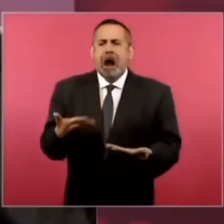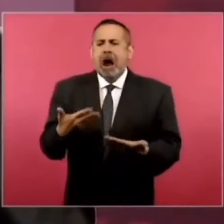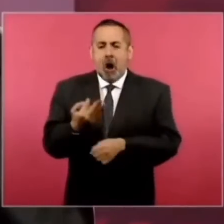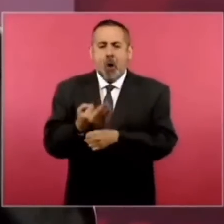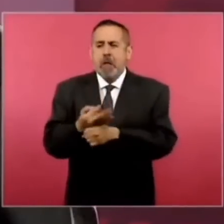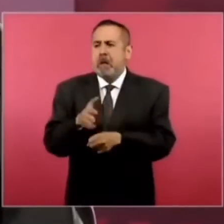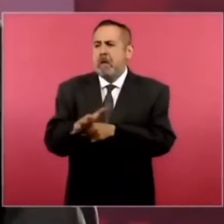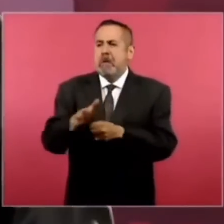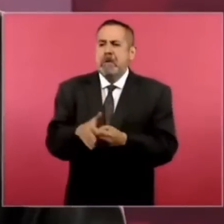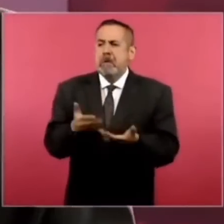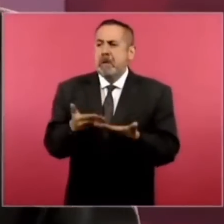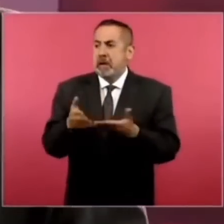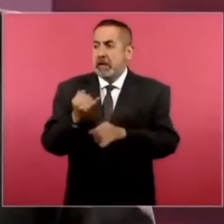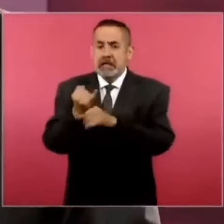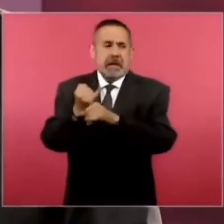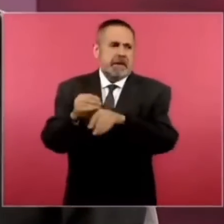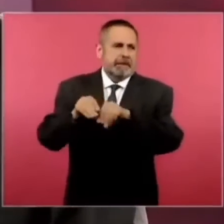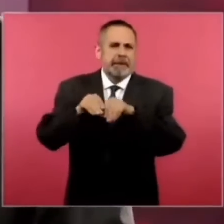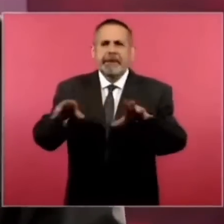ahora con las redes sociales